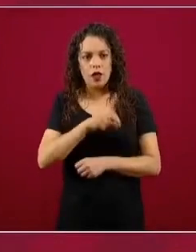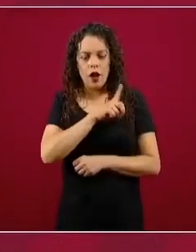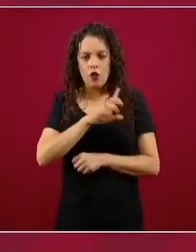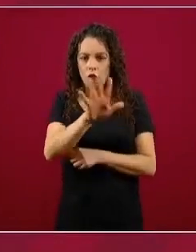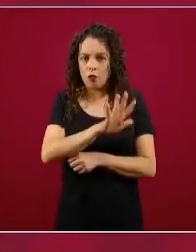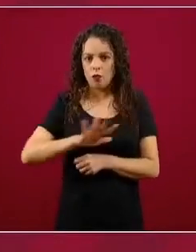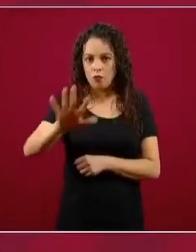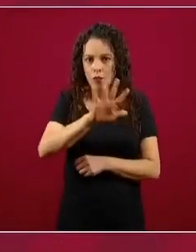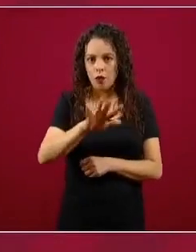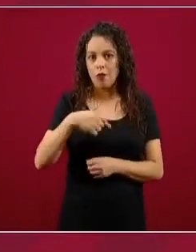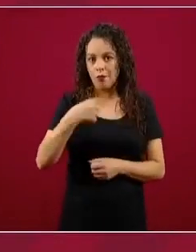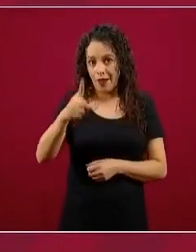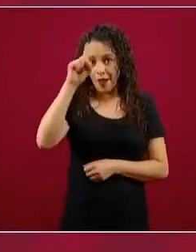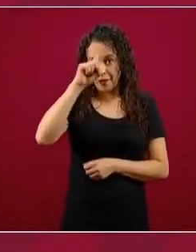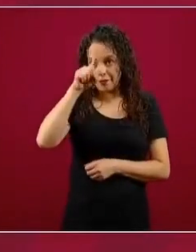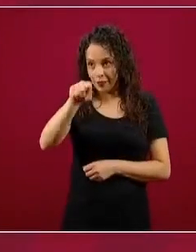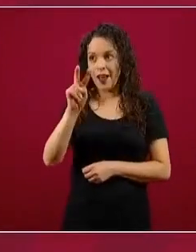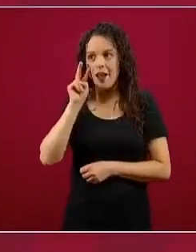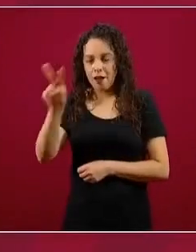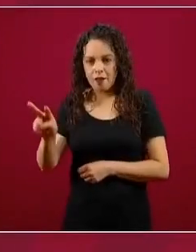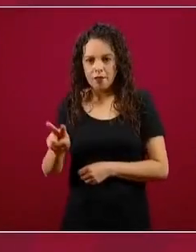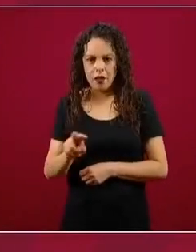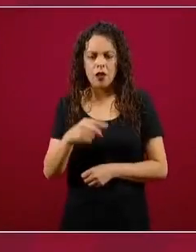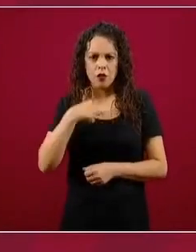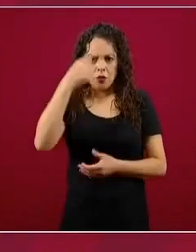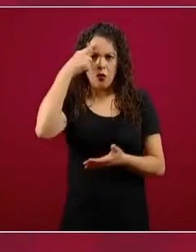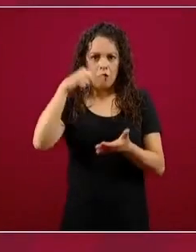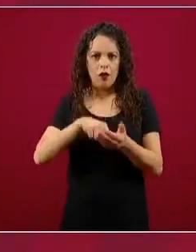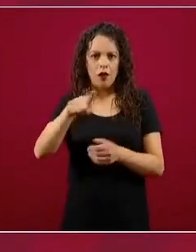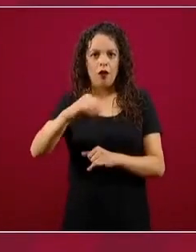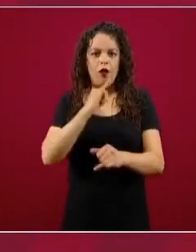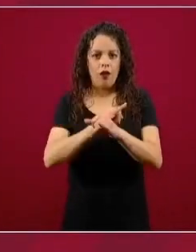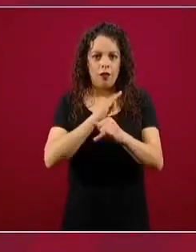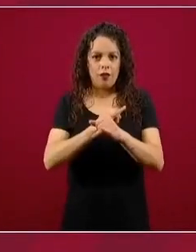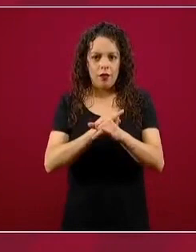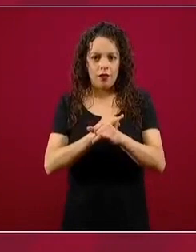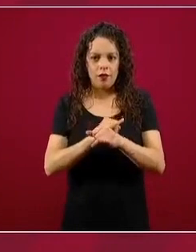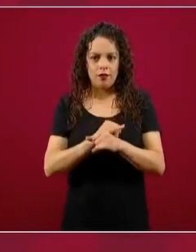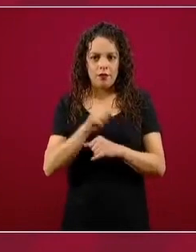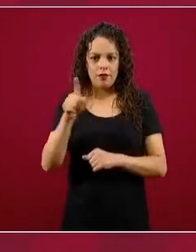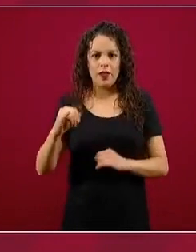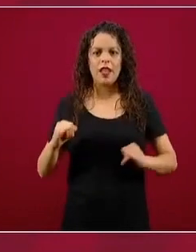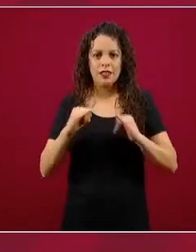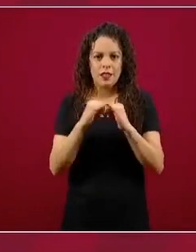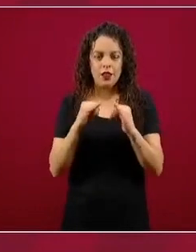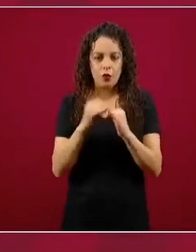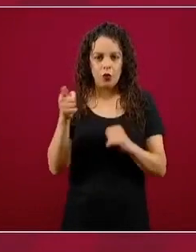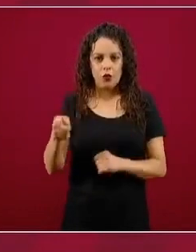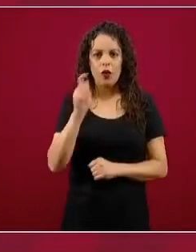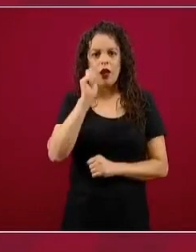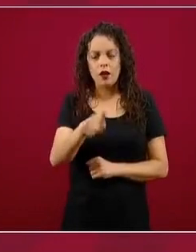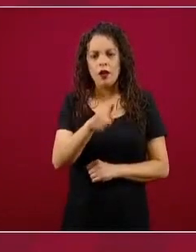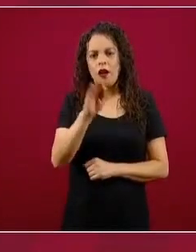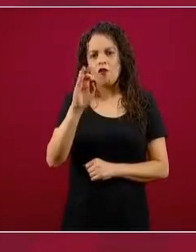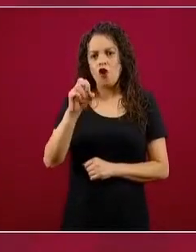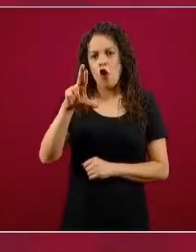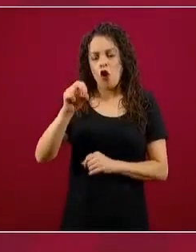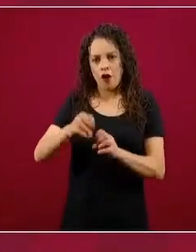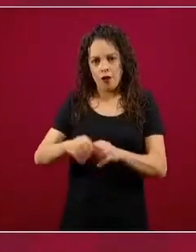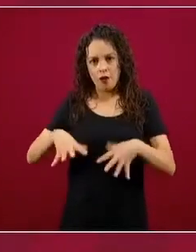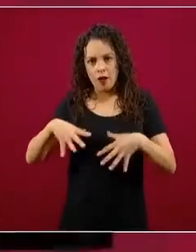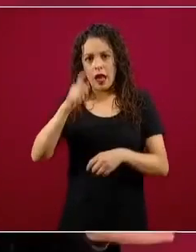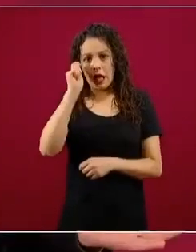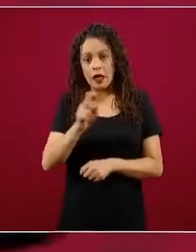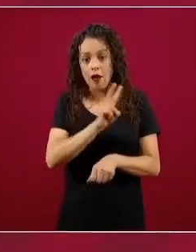lo vean, seguramente está en la página web del Instituto Nacional de Salud Pública. Es un foro sobre la vigilancia epidemiológica de